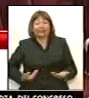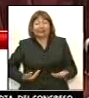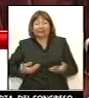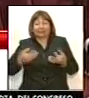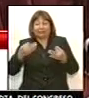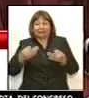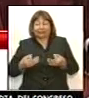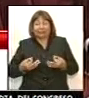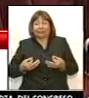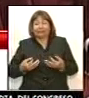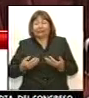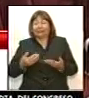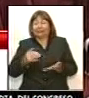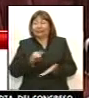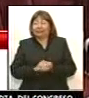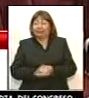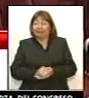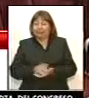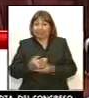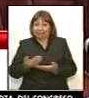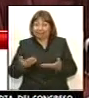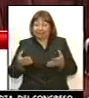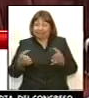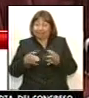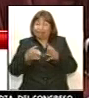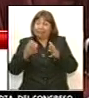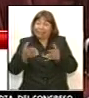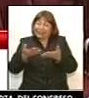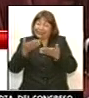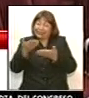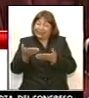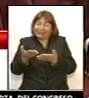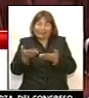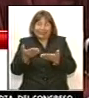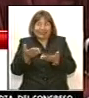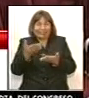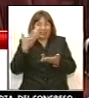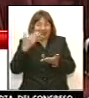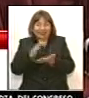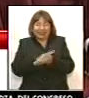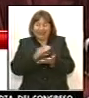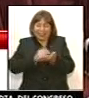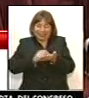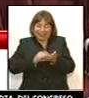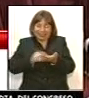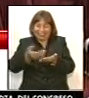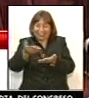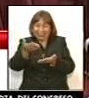aseguró que los congresistas le dan la carta blanca para que él pueda firmar a favor de este...